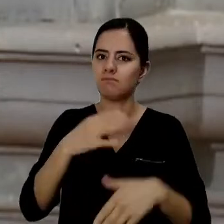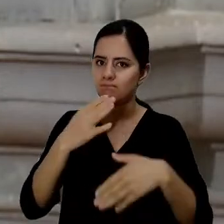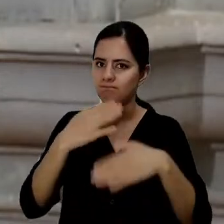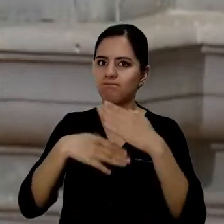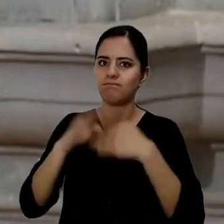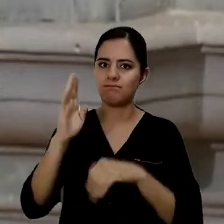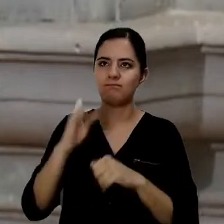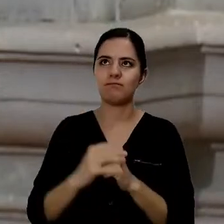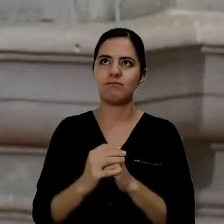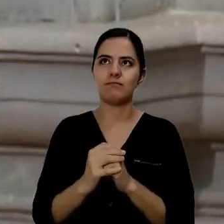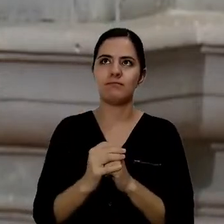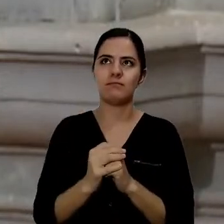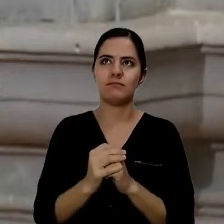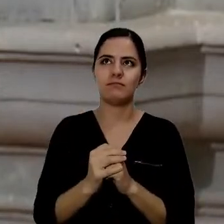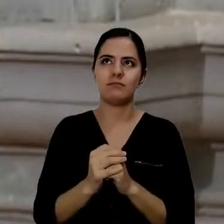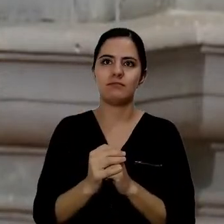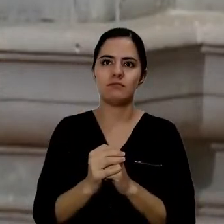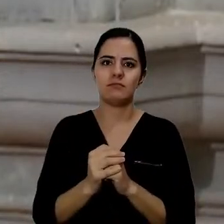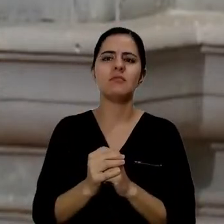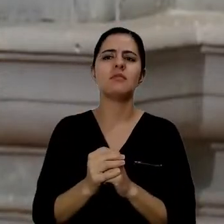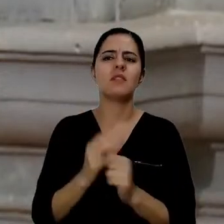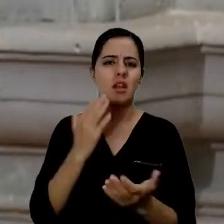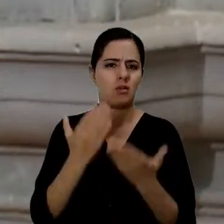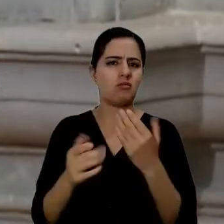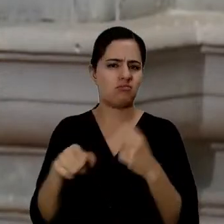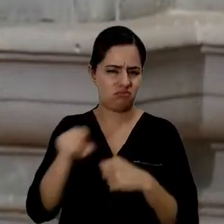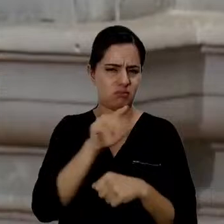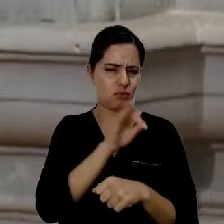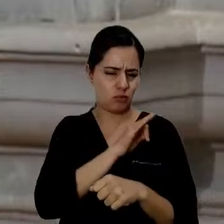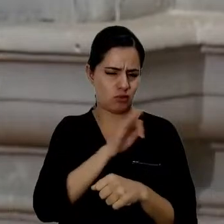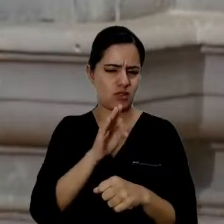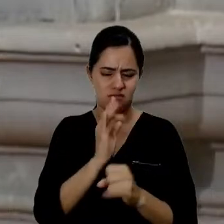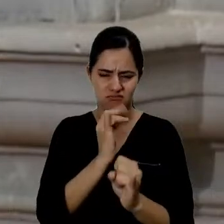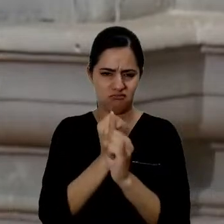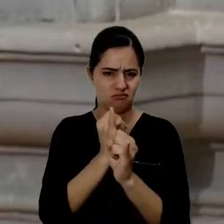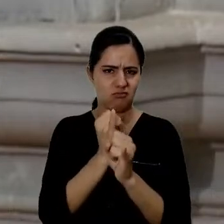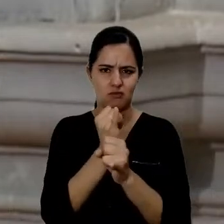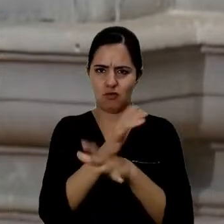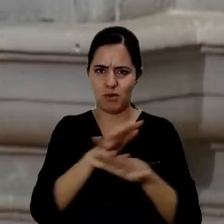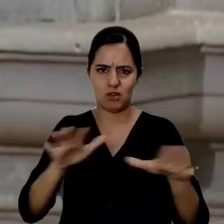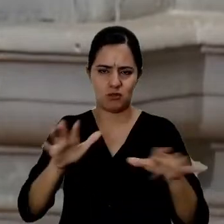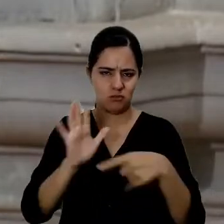Y a las pruebas me remito. Ahí es pública esa información.